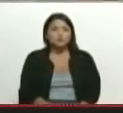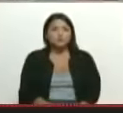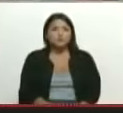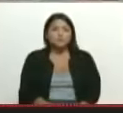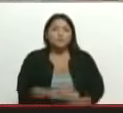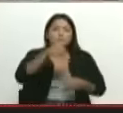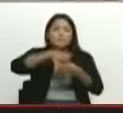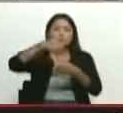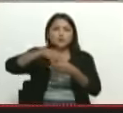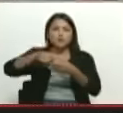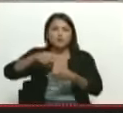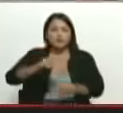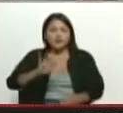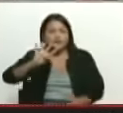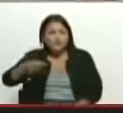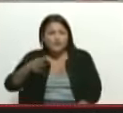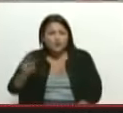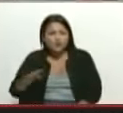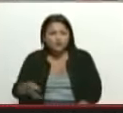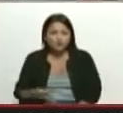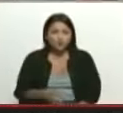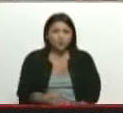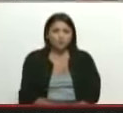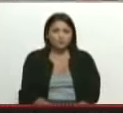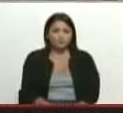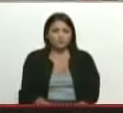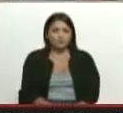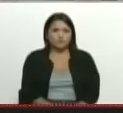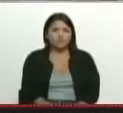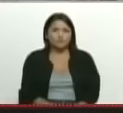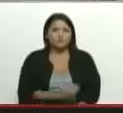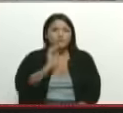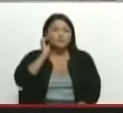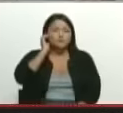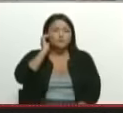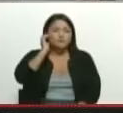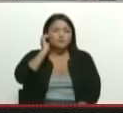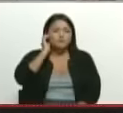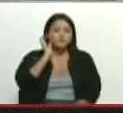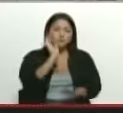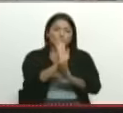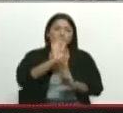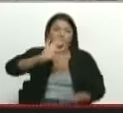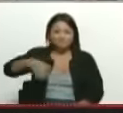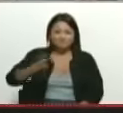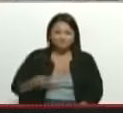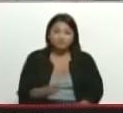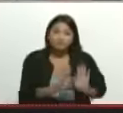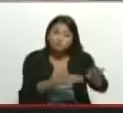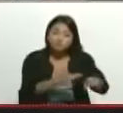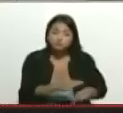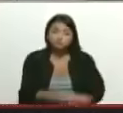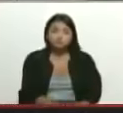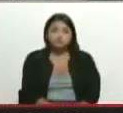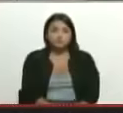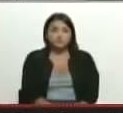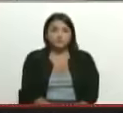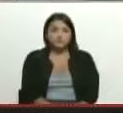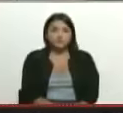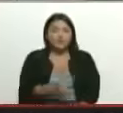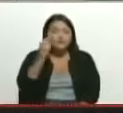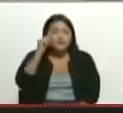la celebración del referendo consultivo en defensa de la Guayana Esequiba para el